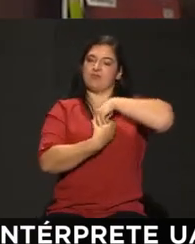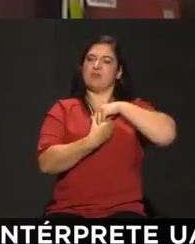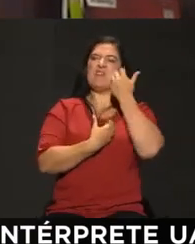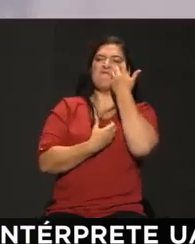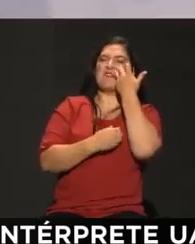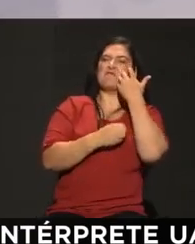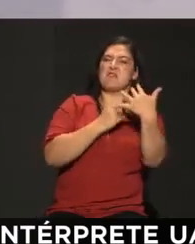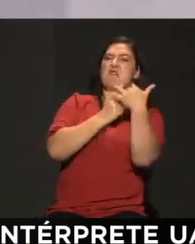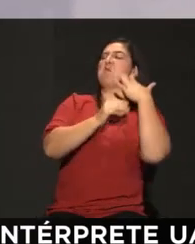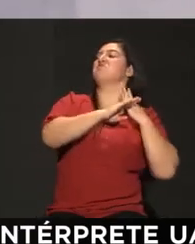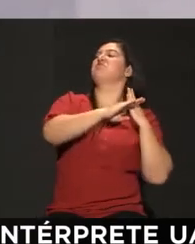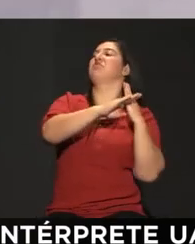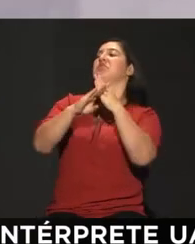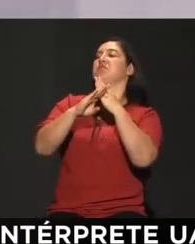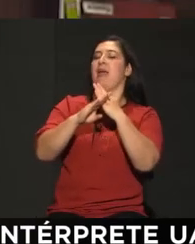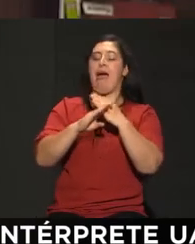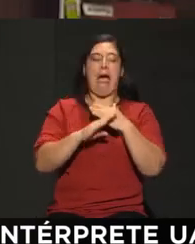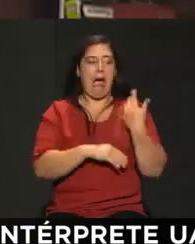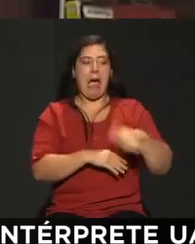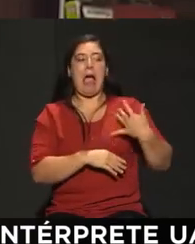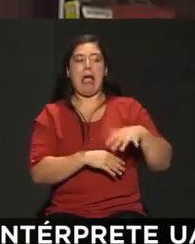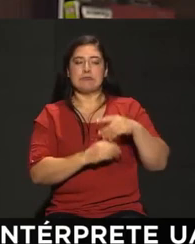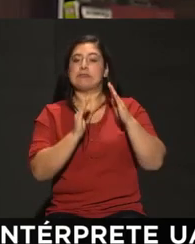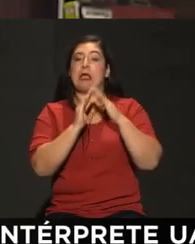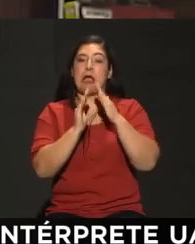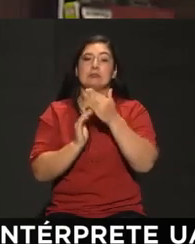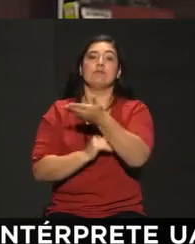ácido fólico. Es decir, que a comer brócoli en la casa.